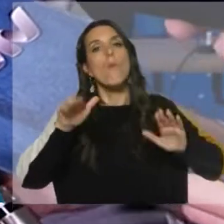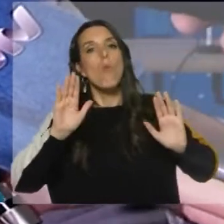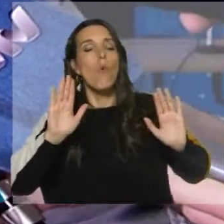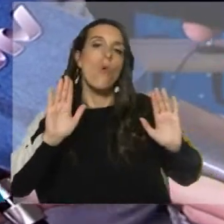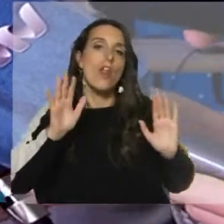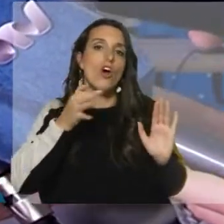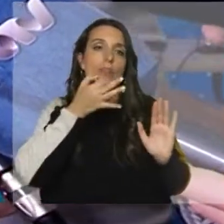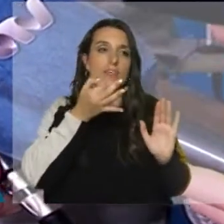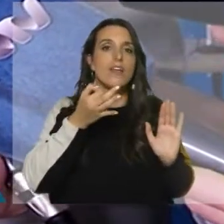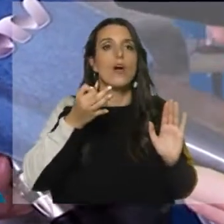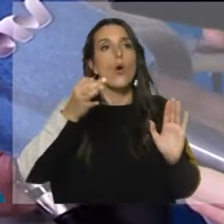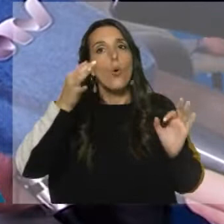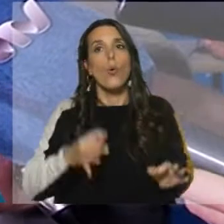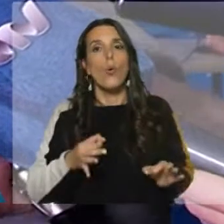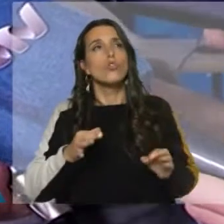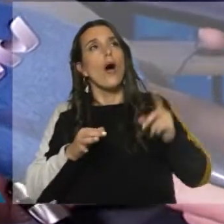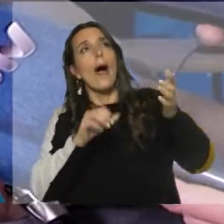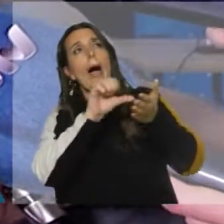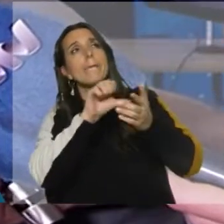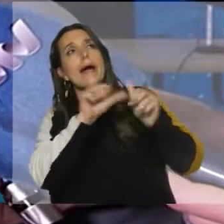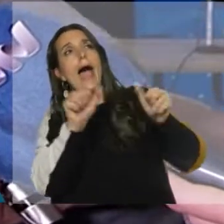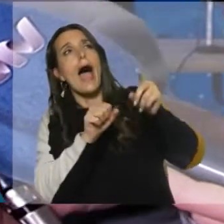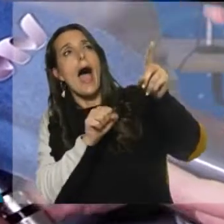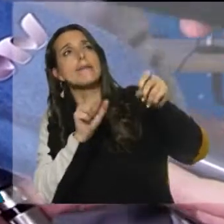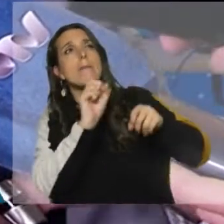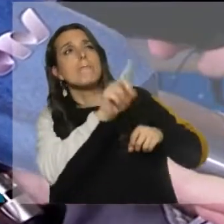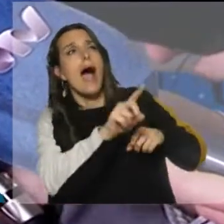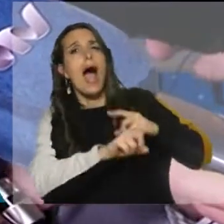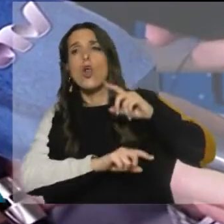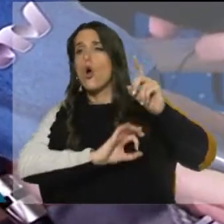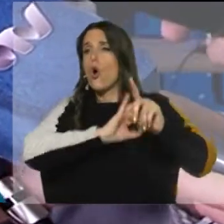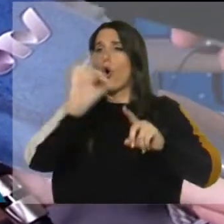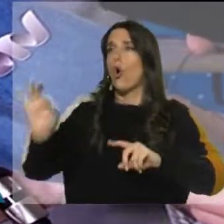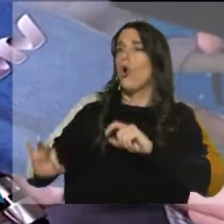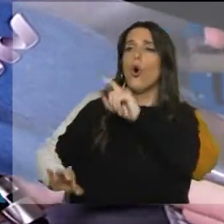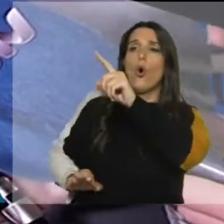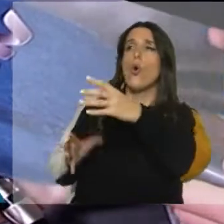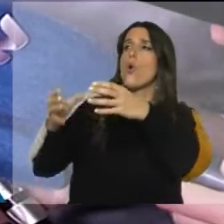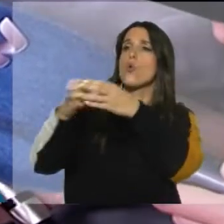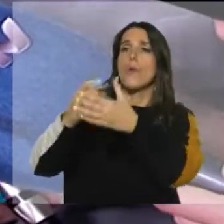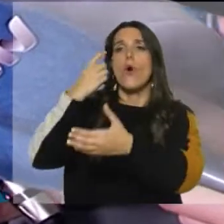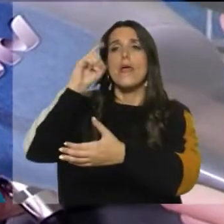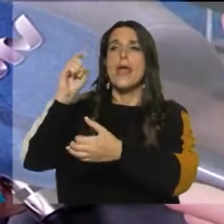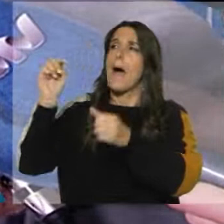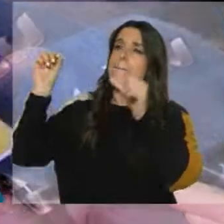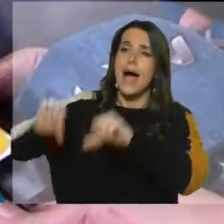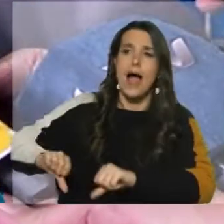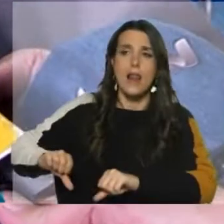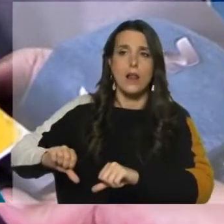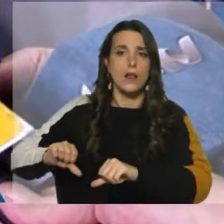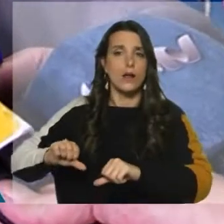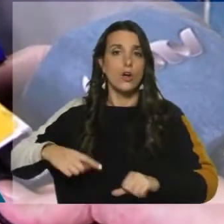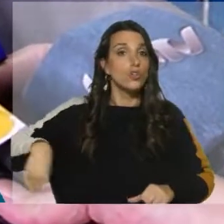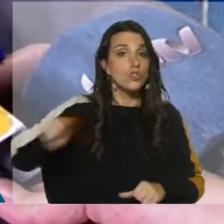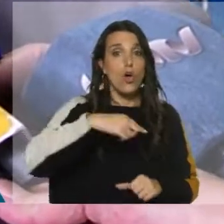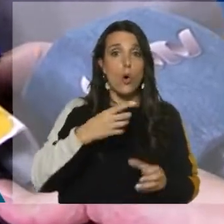esto, si en tal país están haciendo tal cosa está mal, si tal grupo propuso tal cosa está mal. Todos los partidos